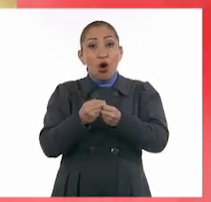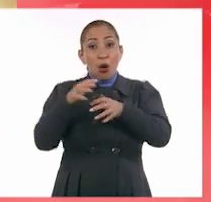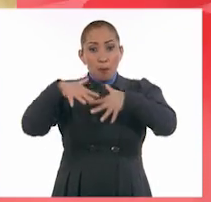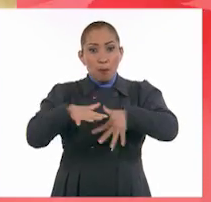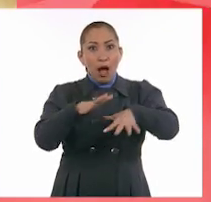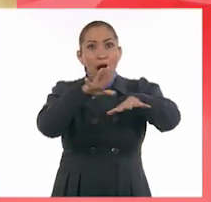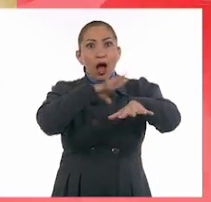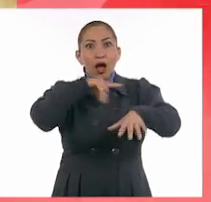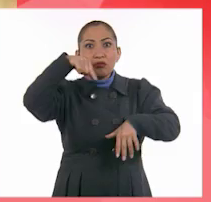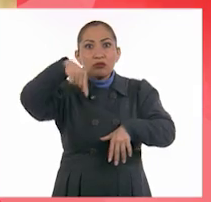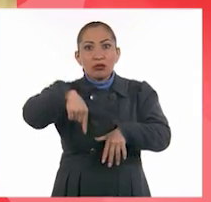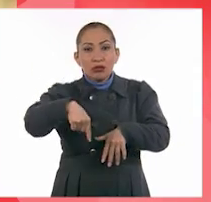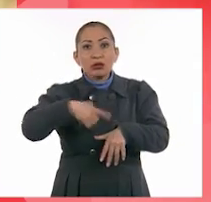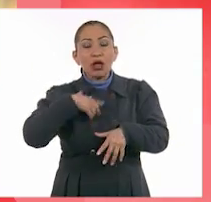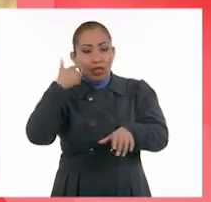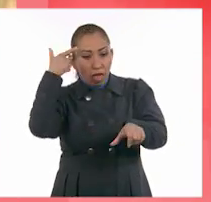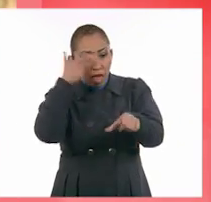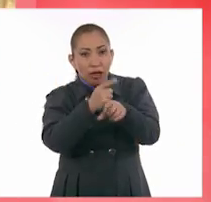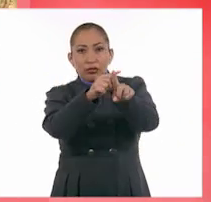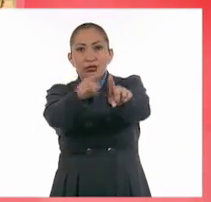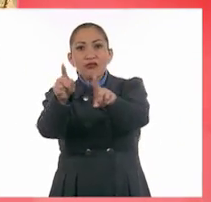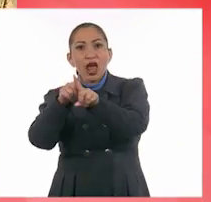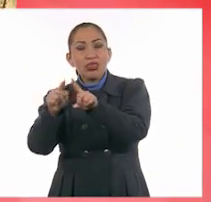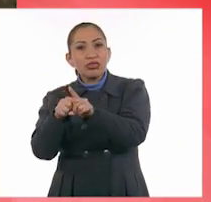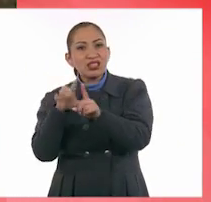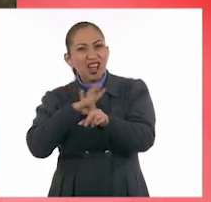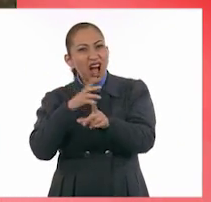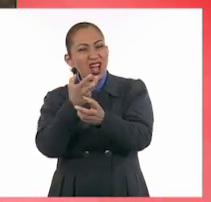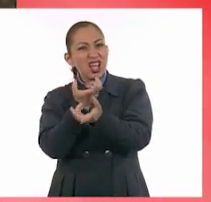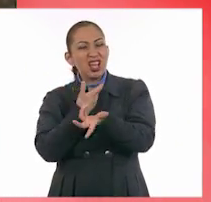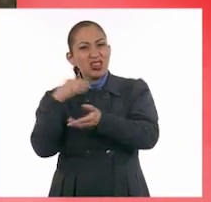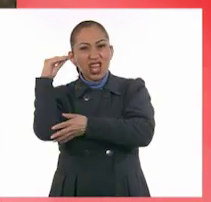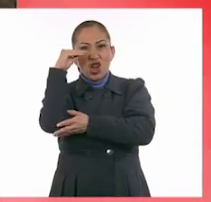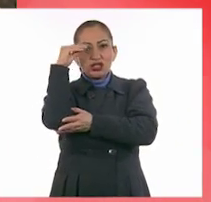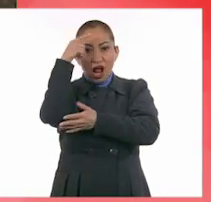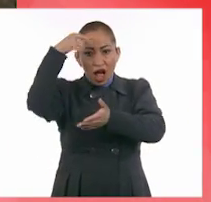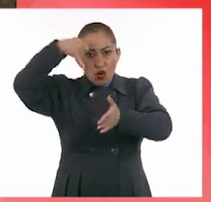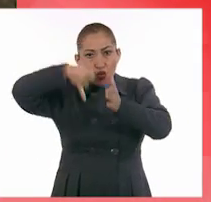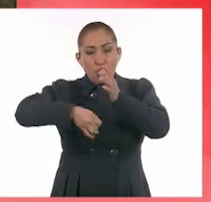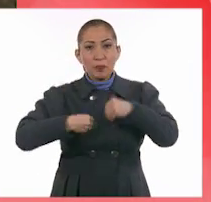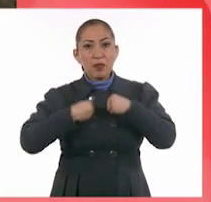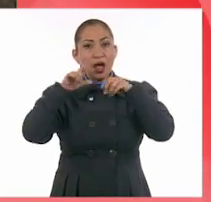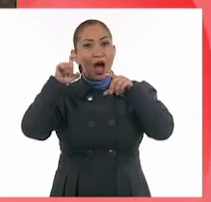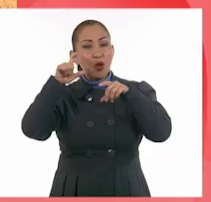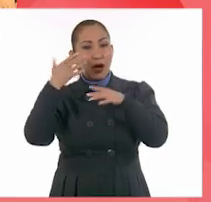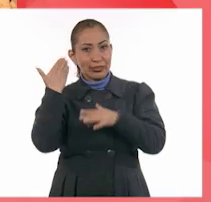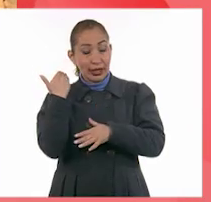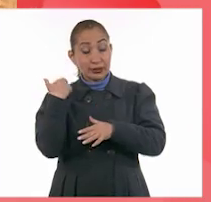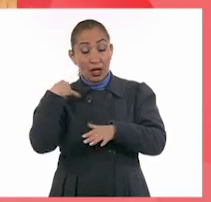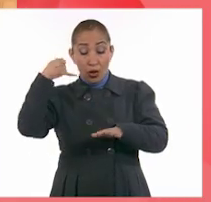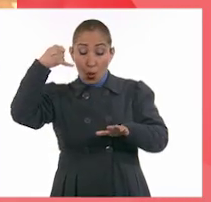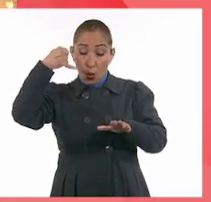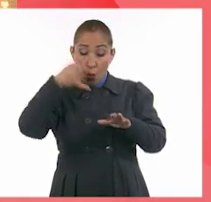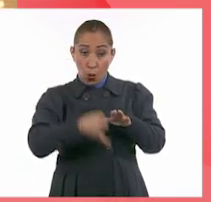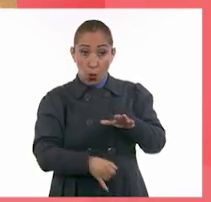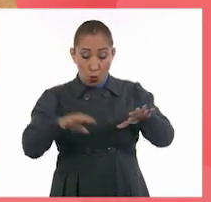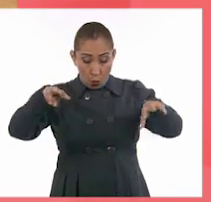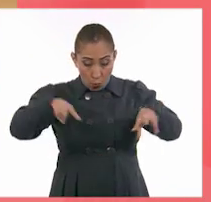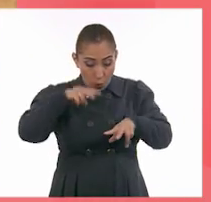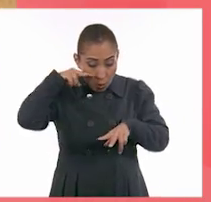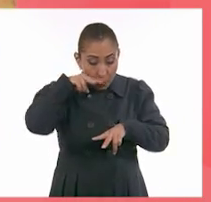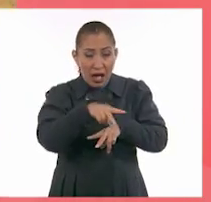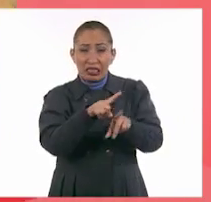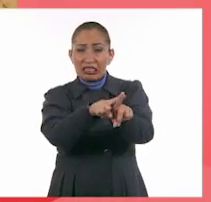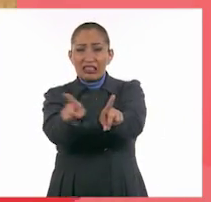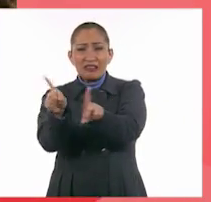marino, por lo que han sido hallados numerosos restos de dinosaurios acuáticos. En el fondo de sus cañones se